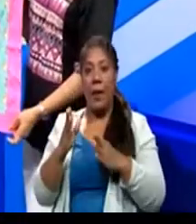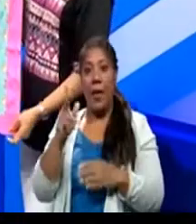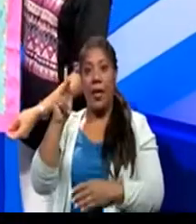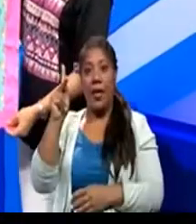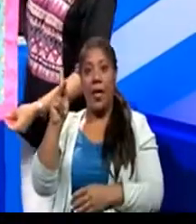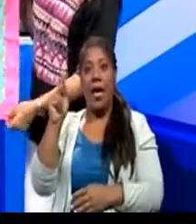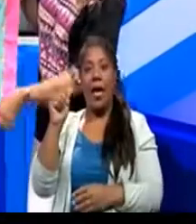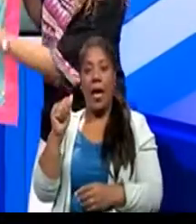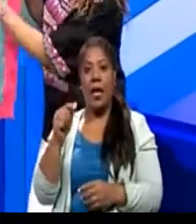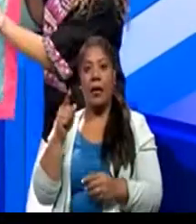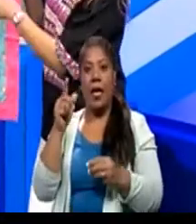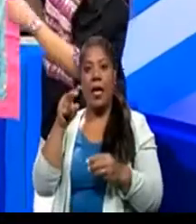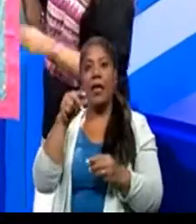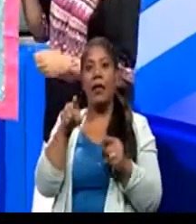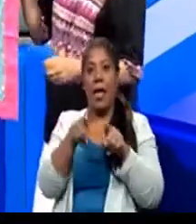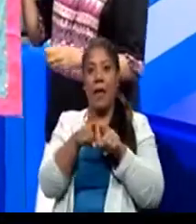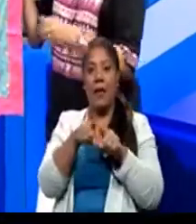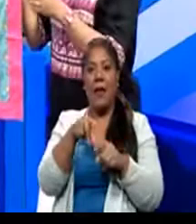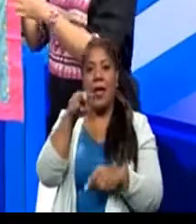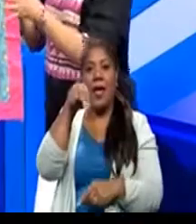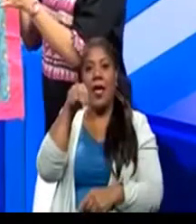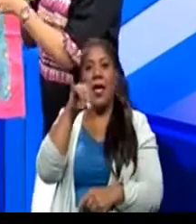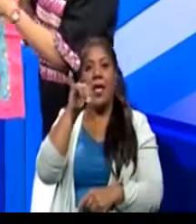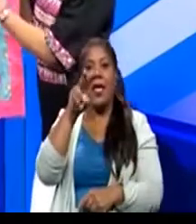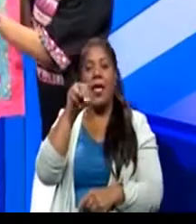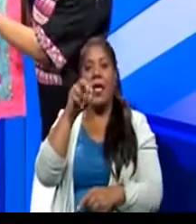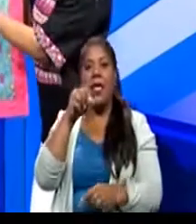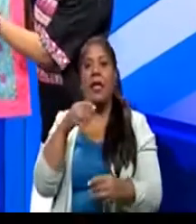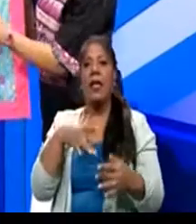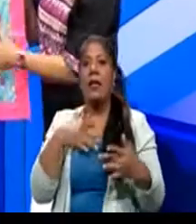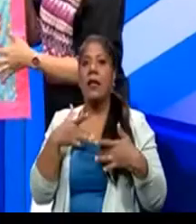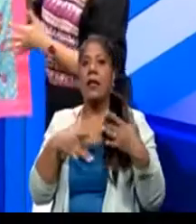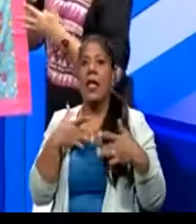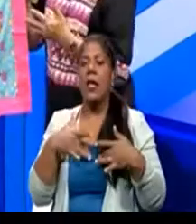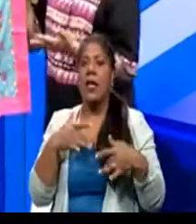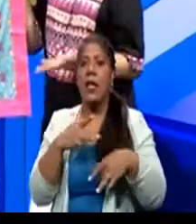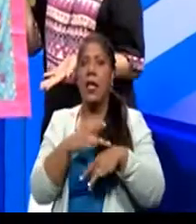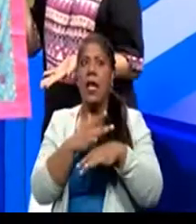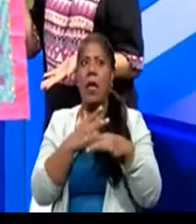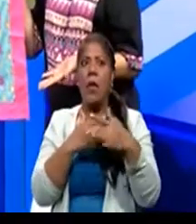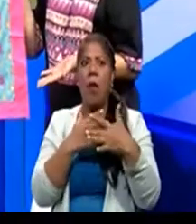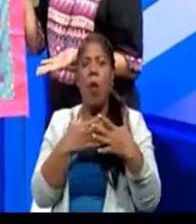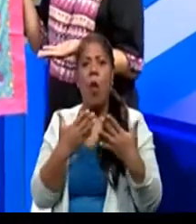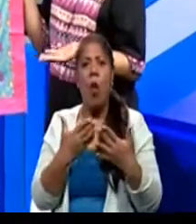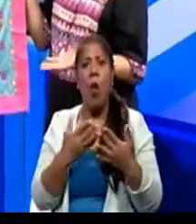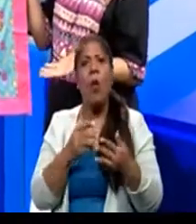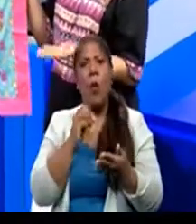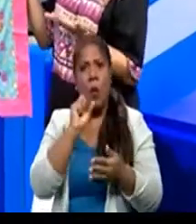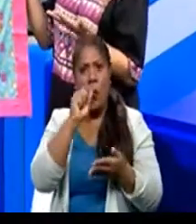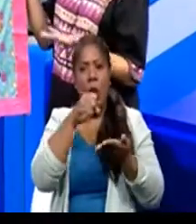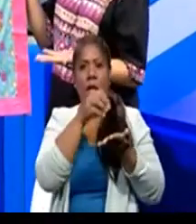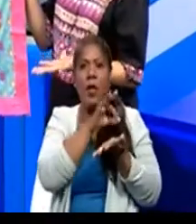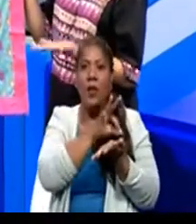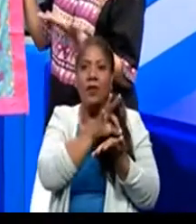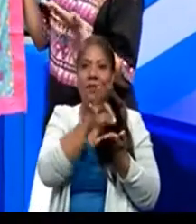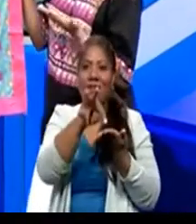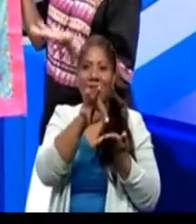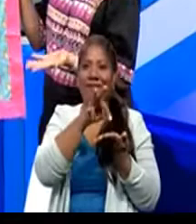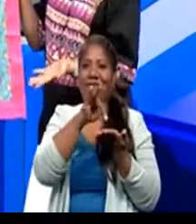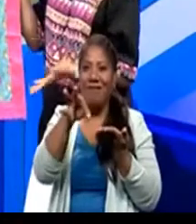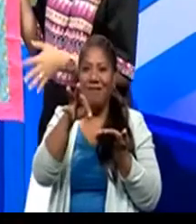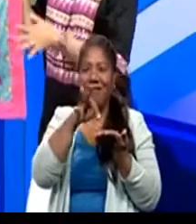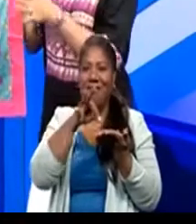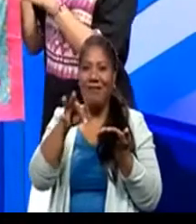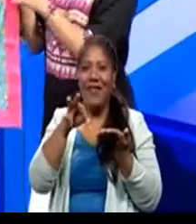bueno, y yo también, sí, podemos sentir las diferentes texturas y describirlas. Qué rico describir, sí, a través